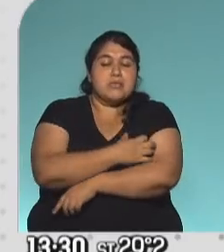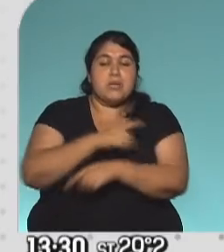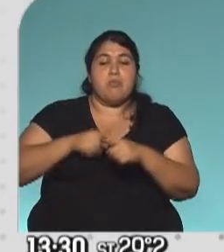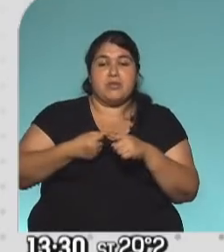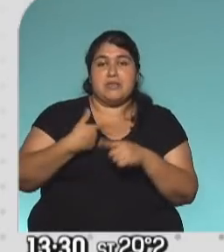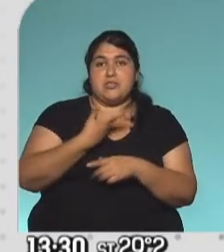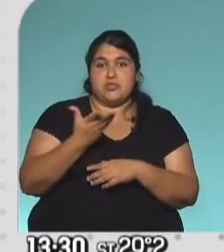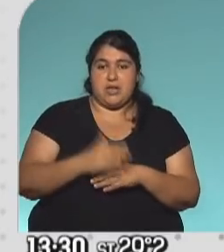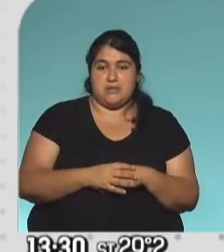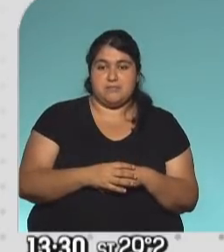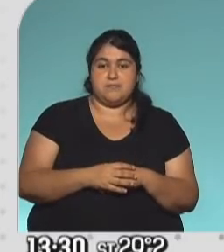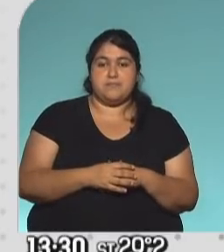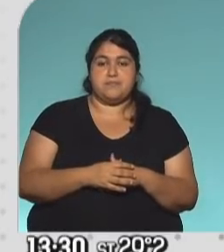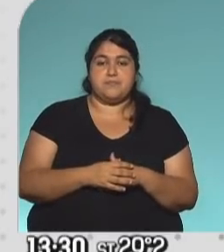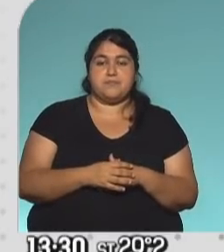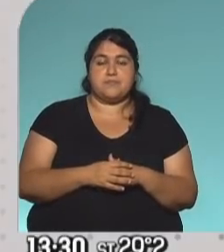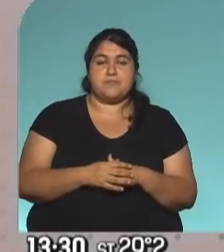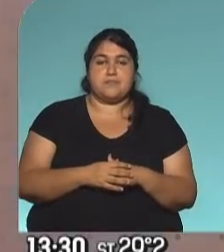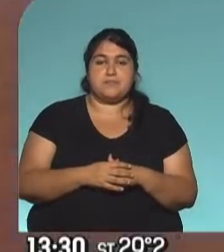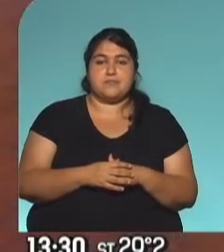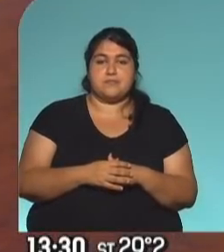políticas sociales.